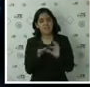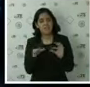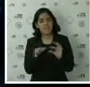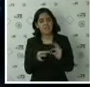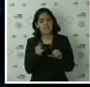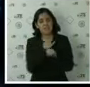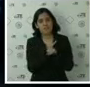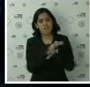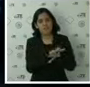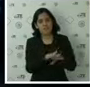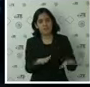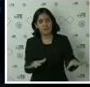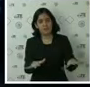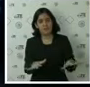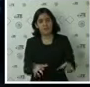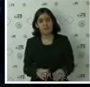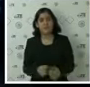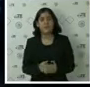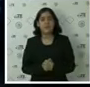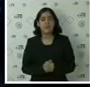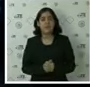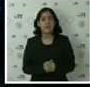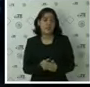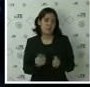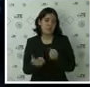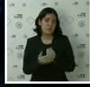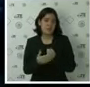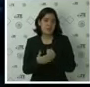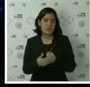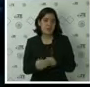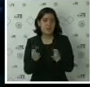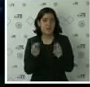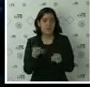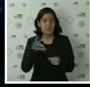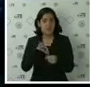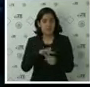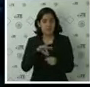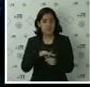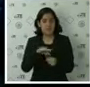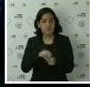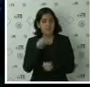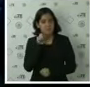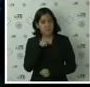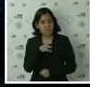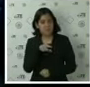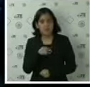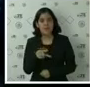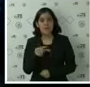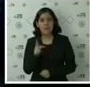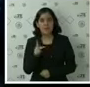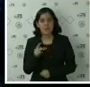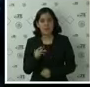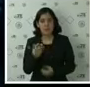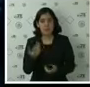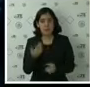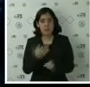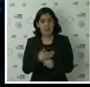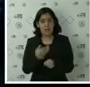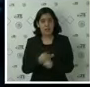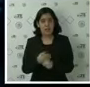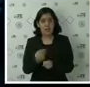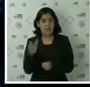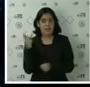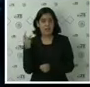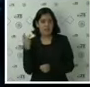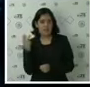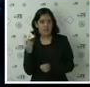está pasando hoy en día y lo que pasará en las elecciones. Aunque los medios de comunicación han tomado fuerza